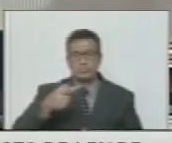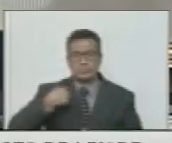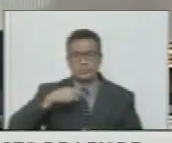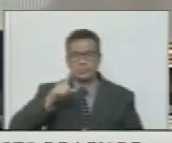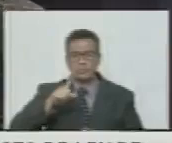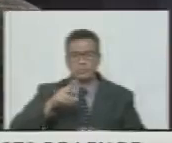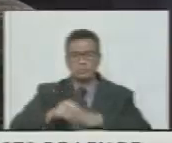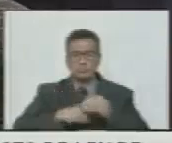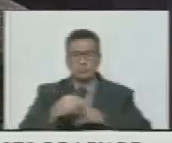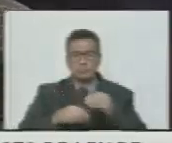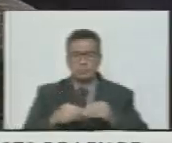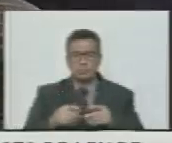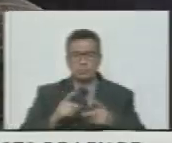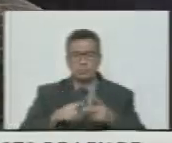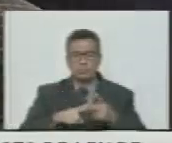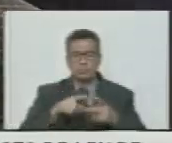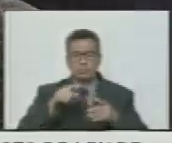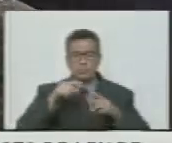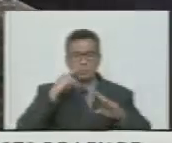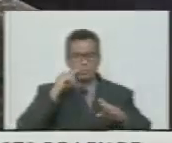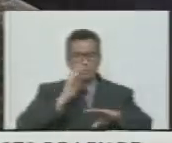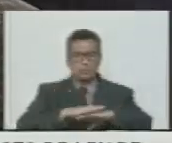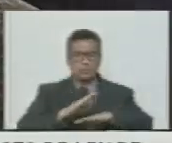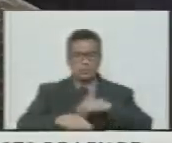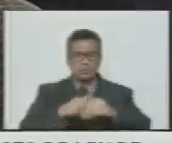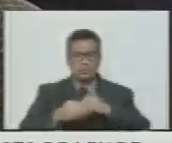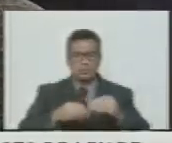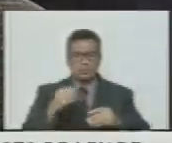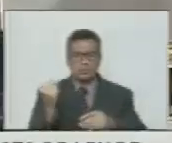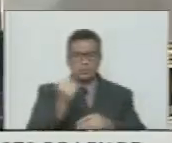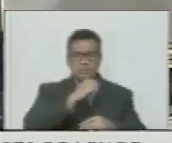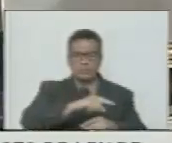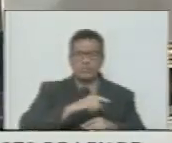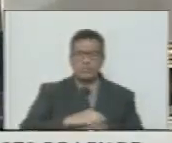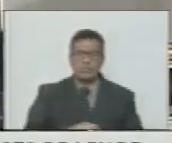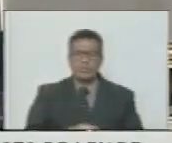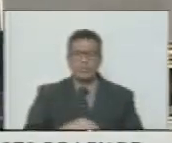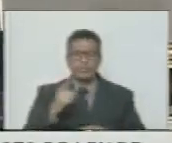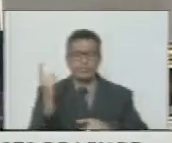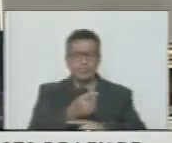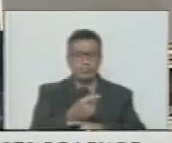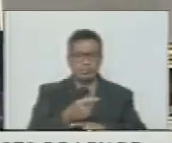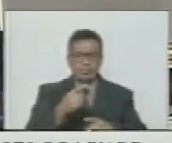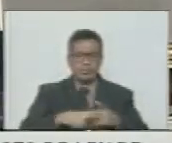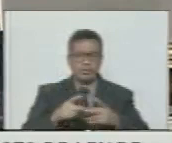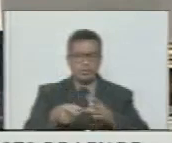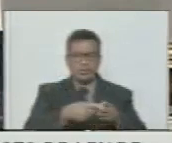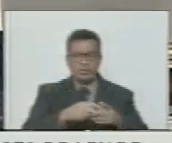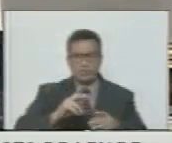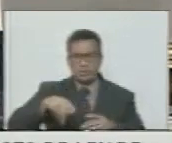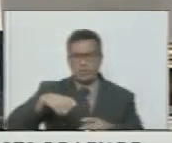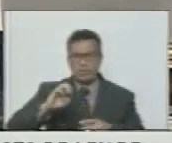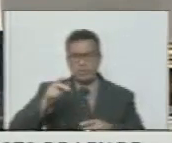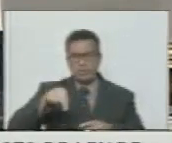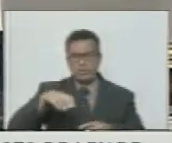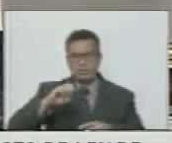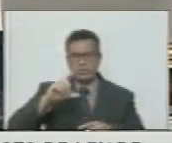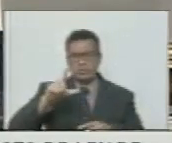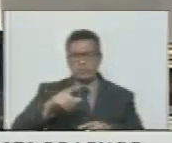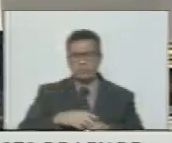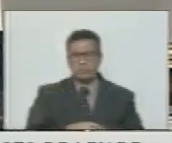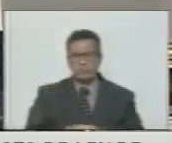Sí, habría que ver la calificación. Haya sido objeto de condena por delitos graves de carácter penal.